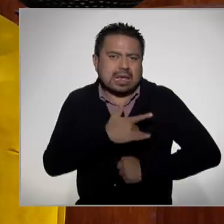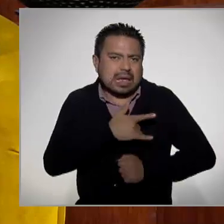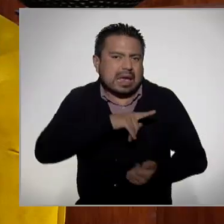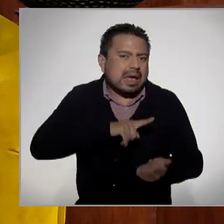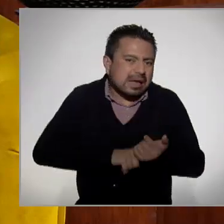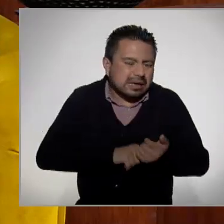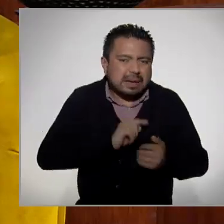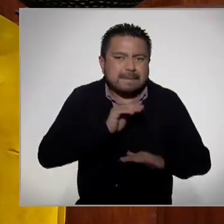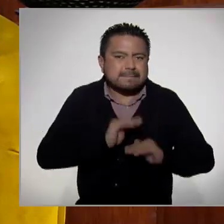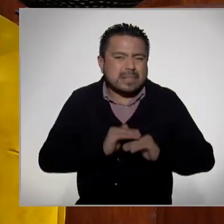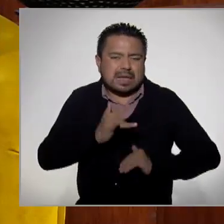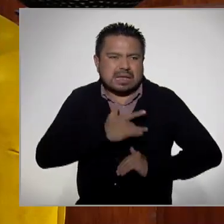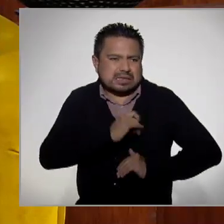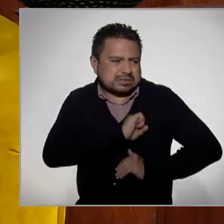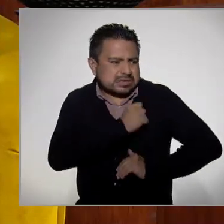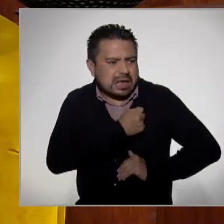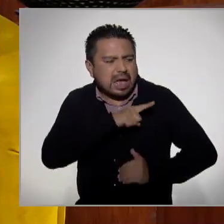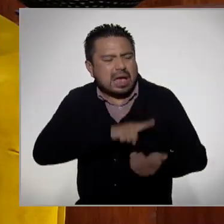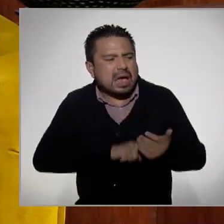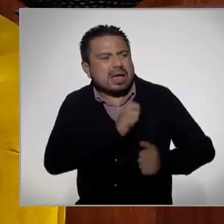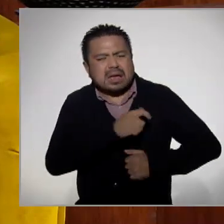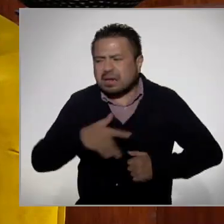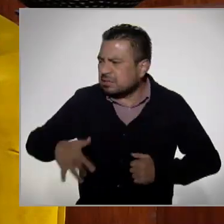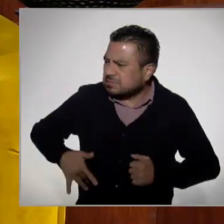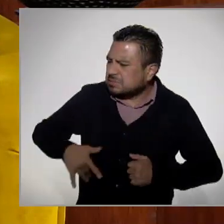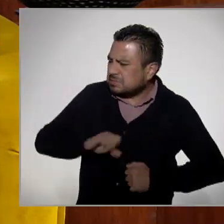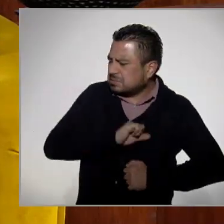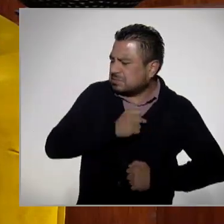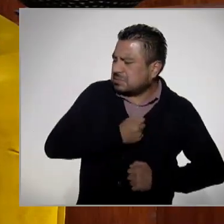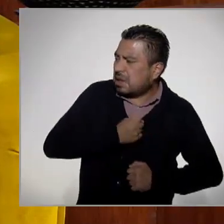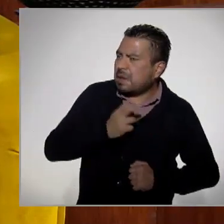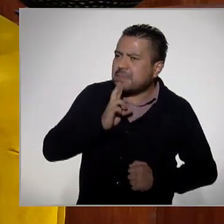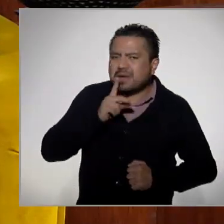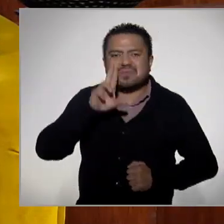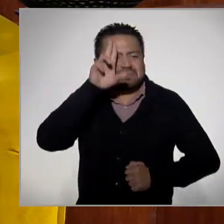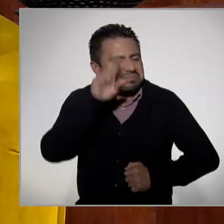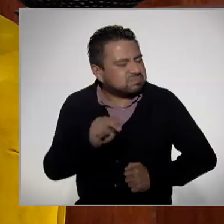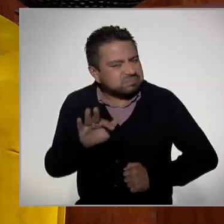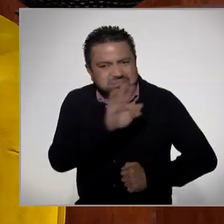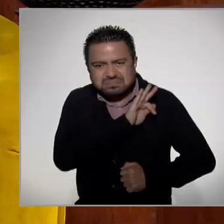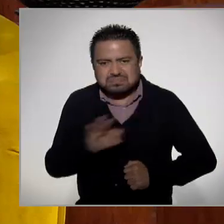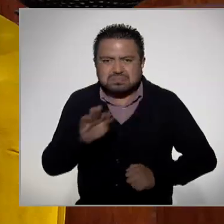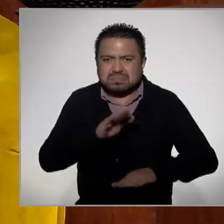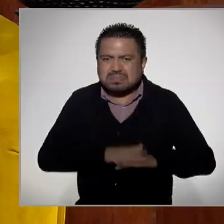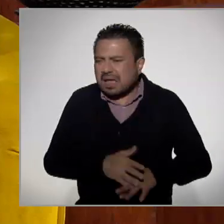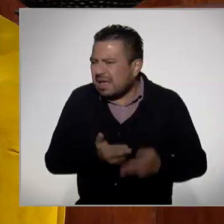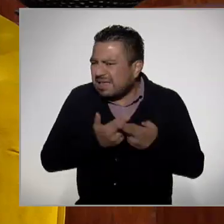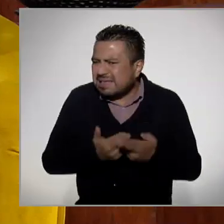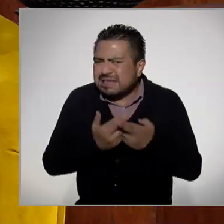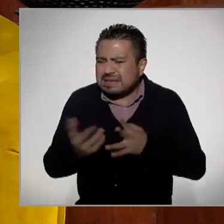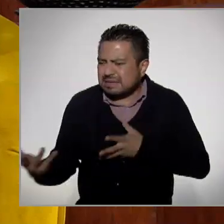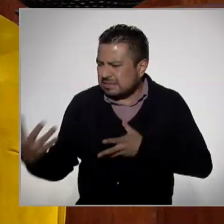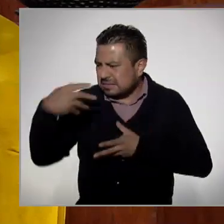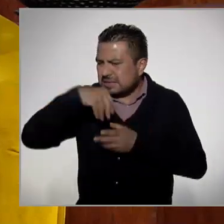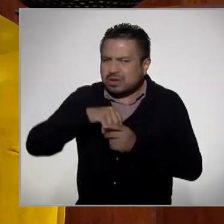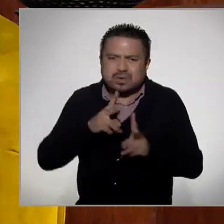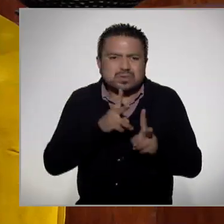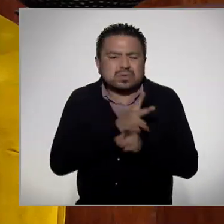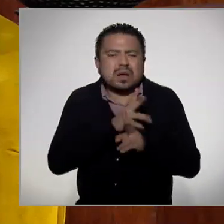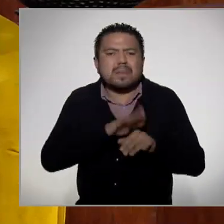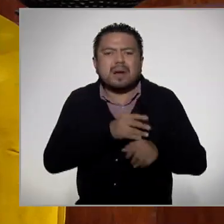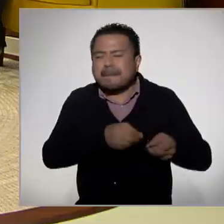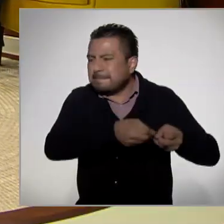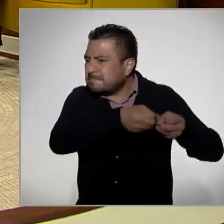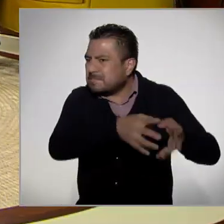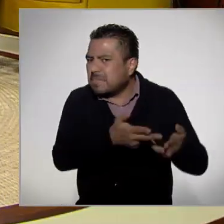por más corazón sano que se tenga por más riñón un sano que se tenga no es posible abastecer los requerimientos de oxígeno por la pérdida